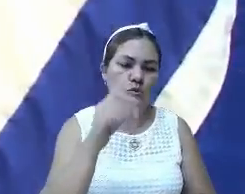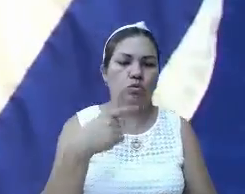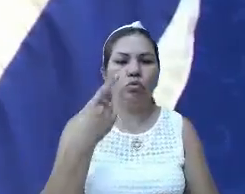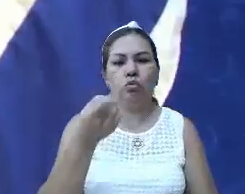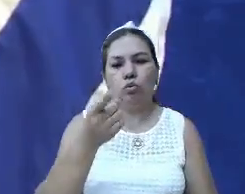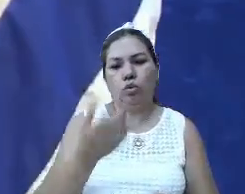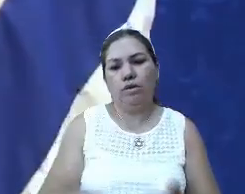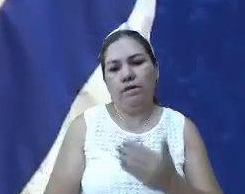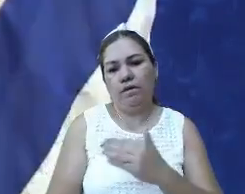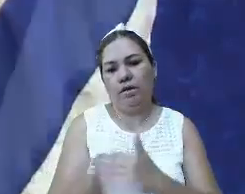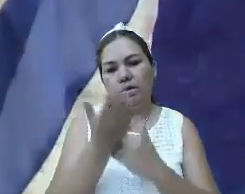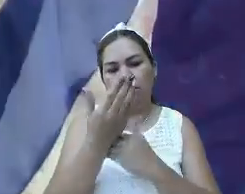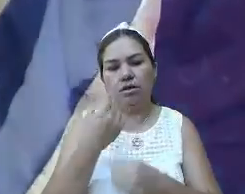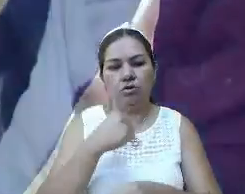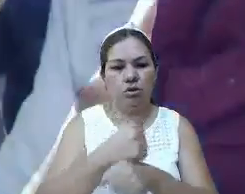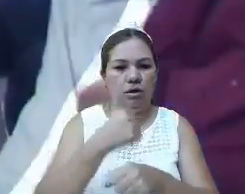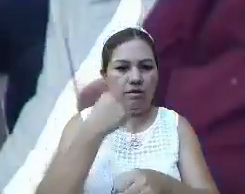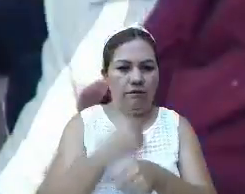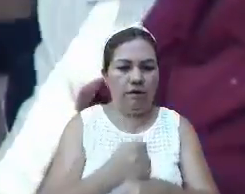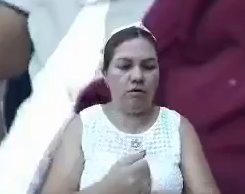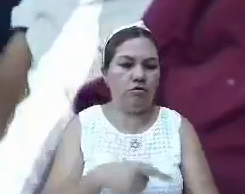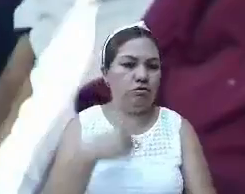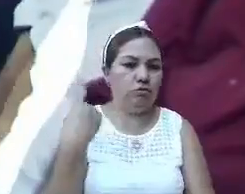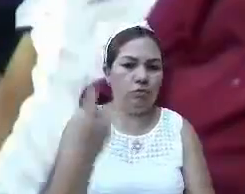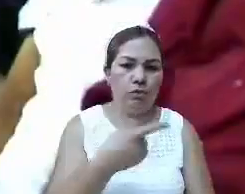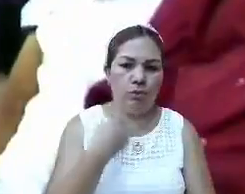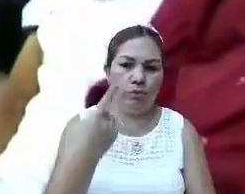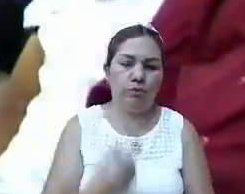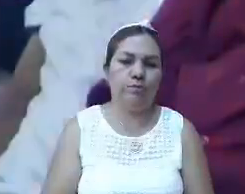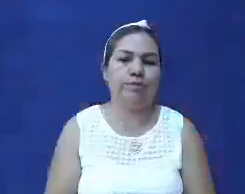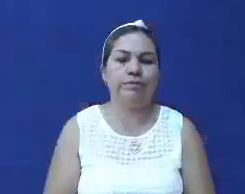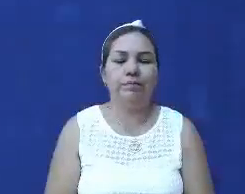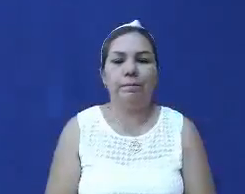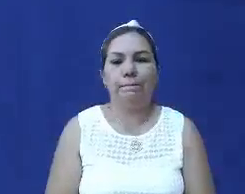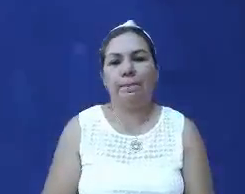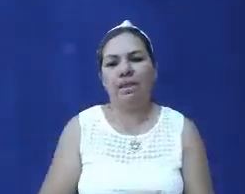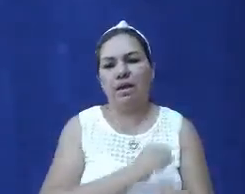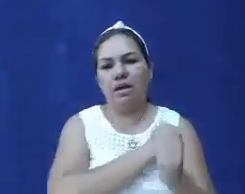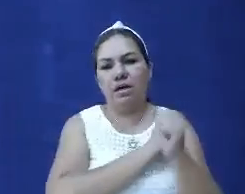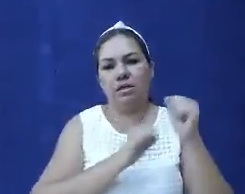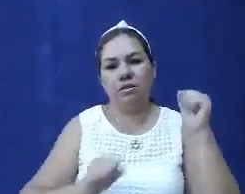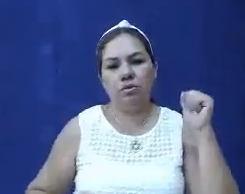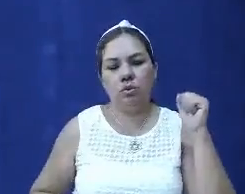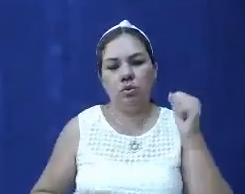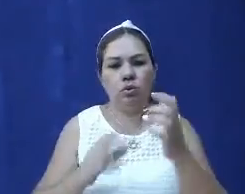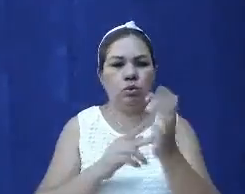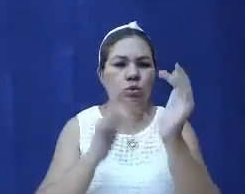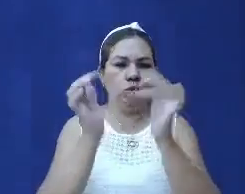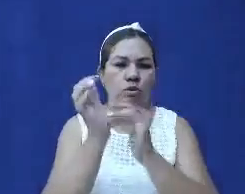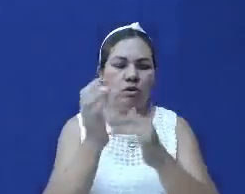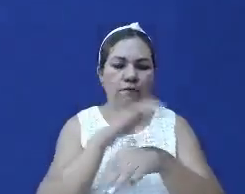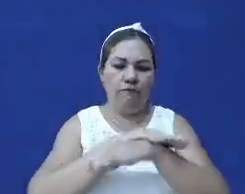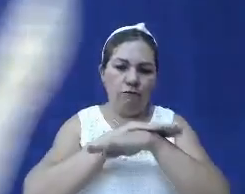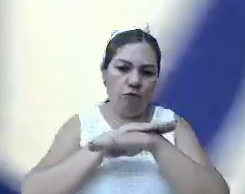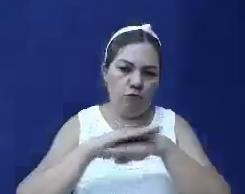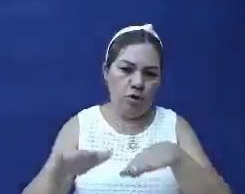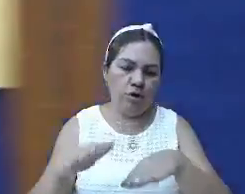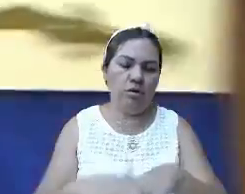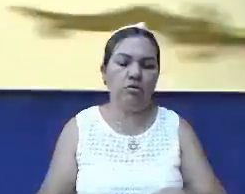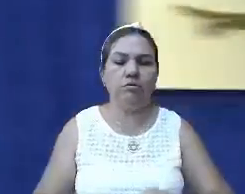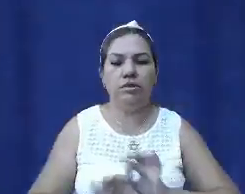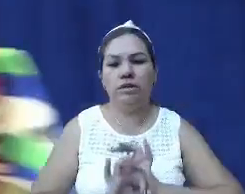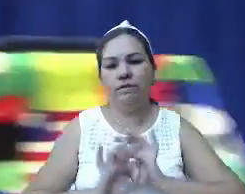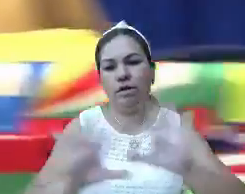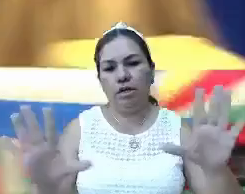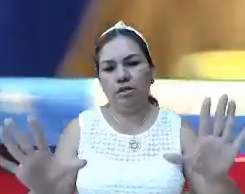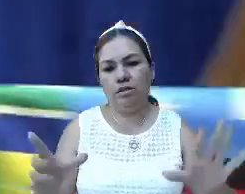todo. Atienda, Jesucristo es tan bueno que cuando te ministra la liberación,